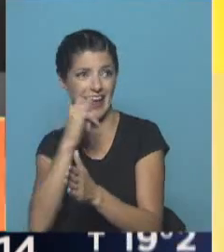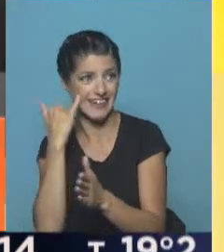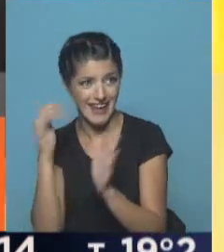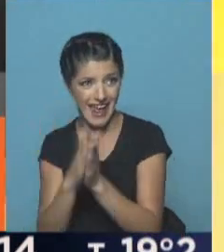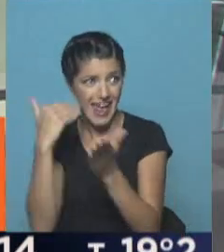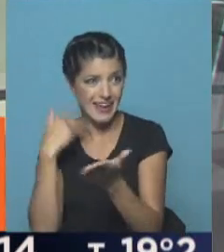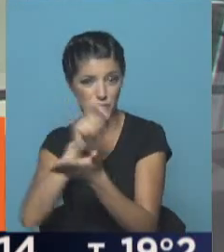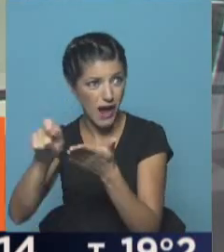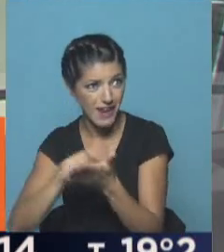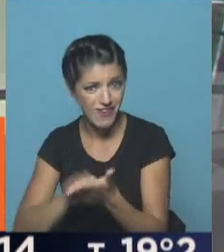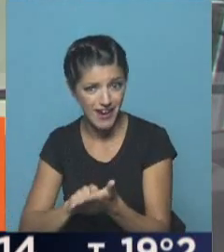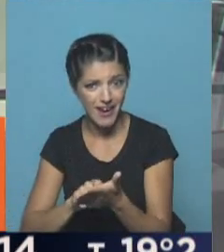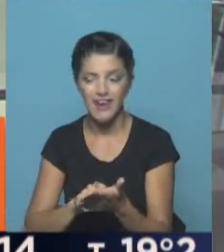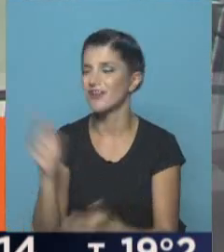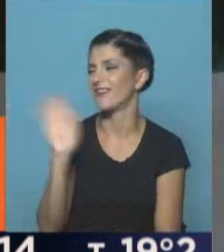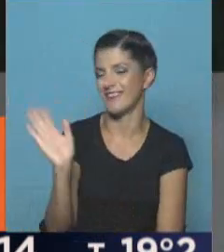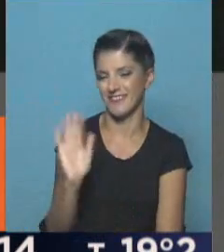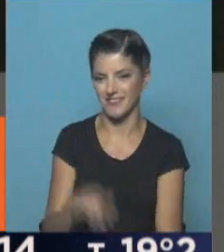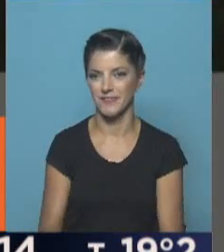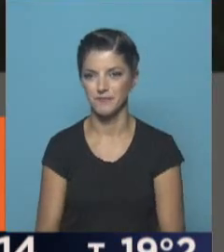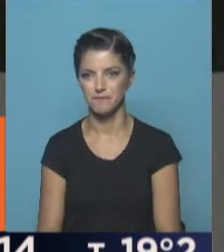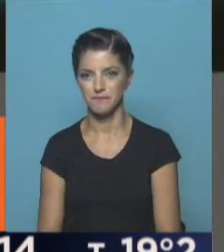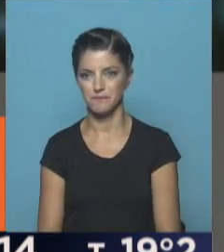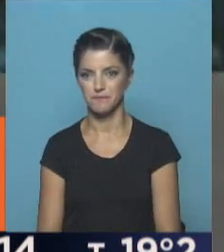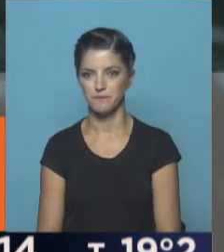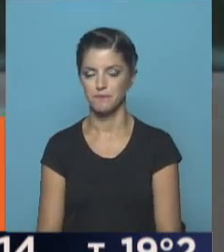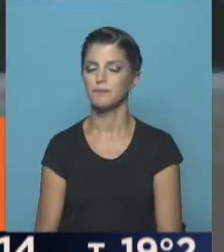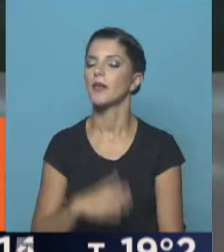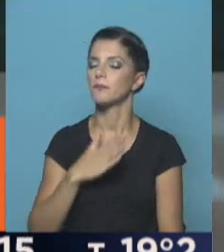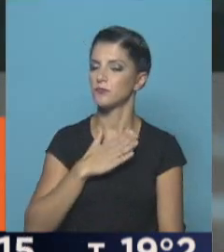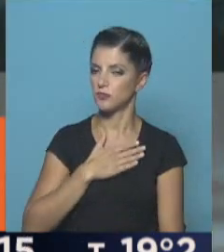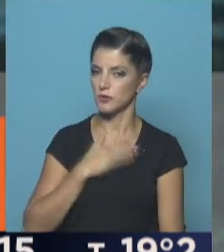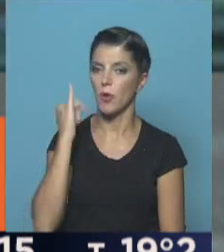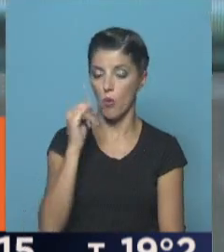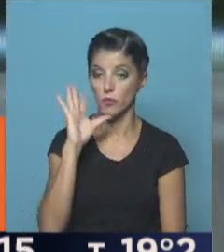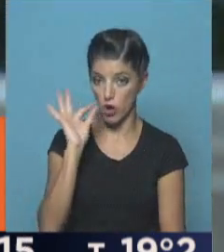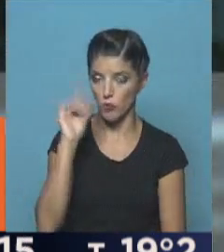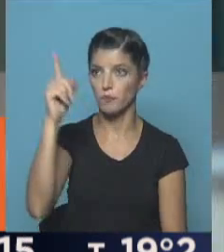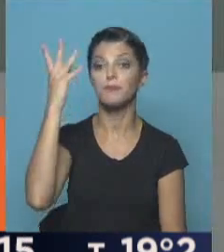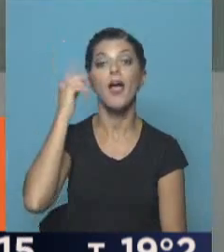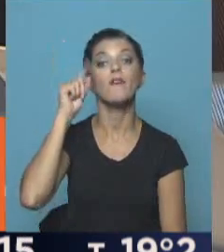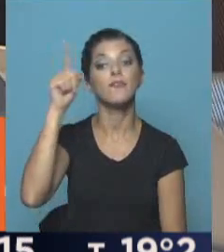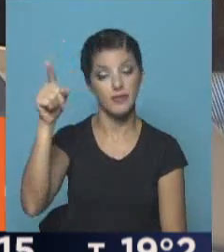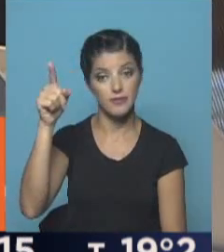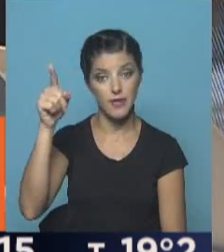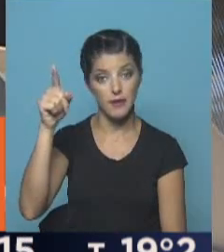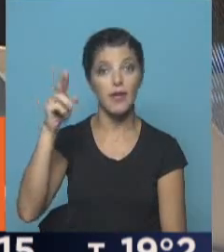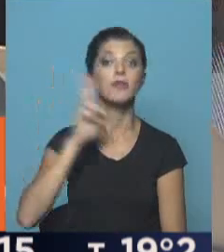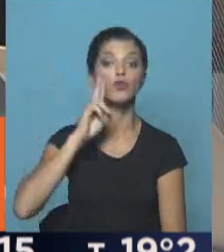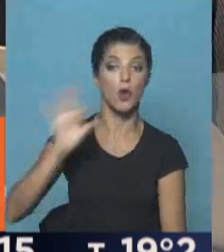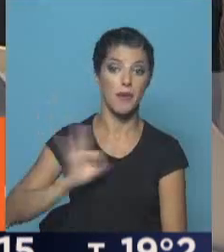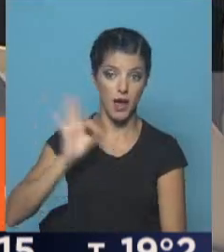con esta derrota. No, sinceramente, además te diré algo. Francia es un país golista. En 19 años de